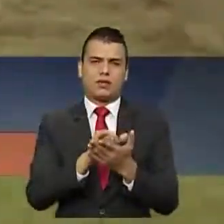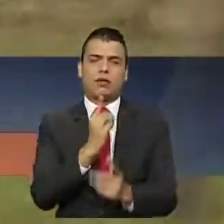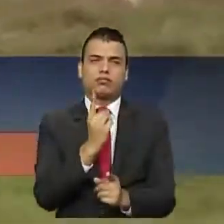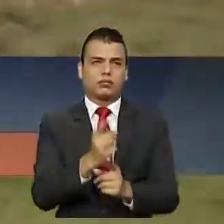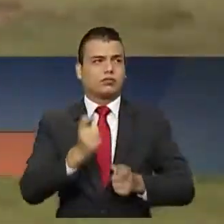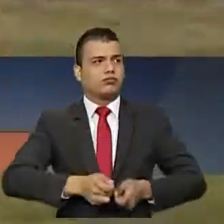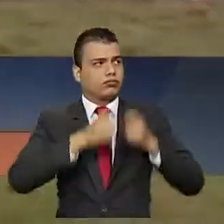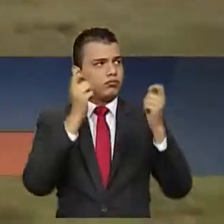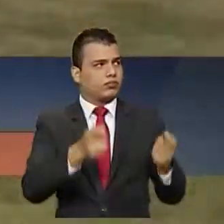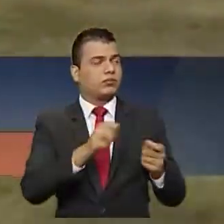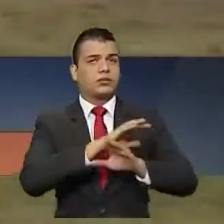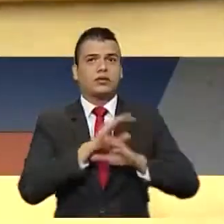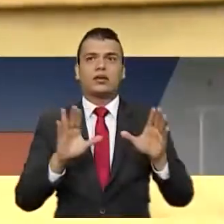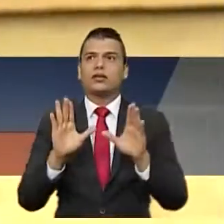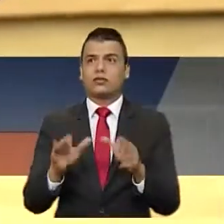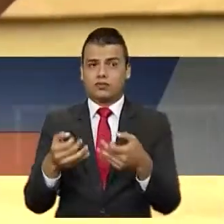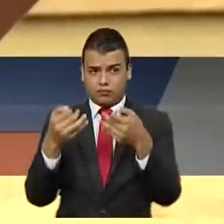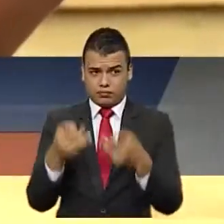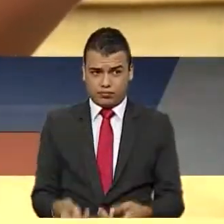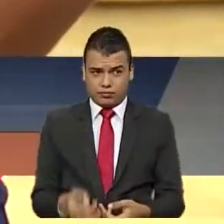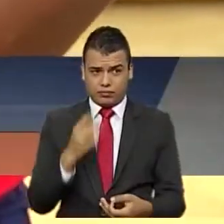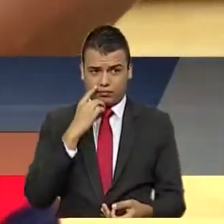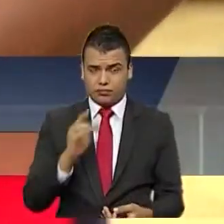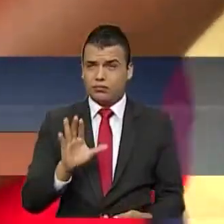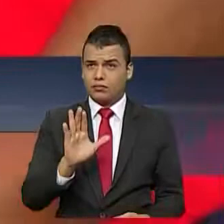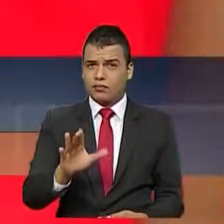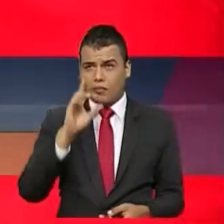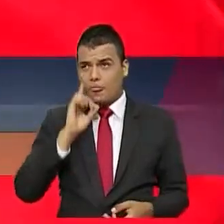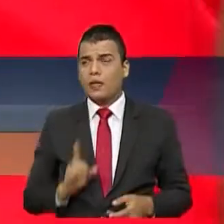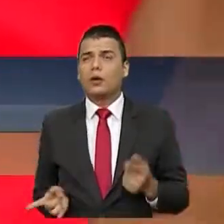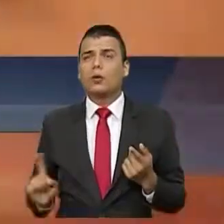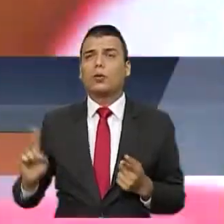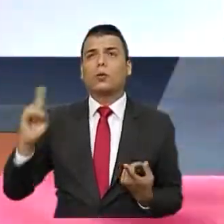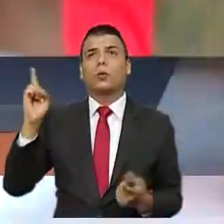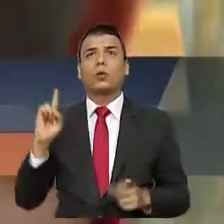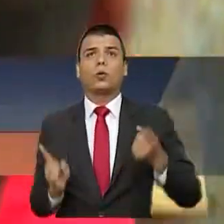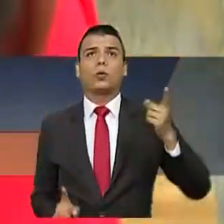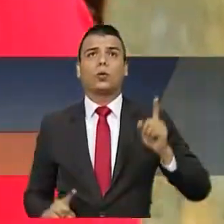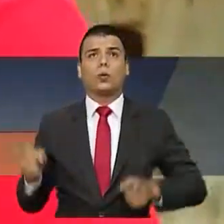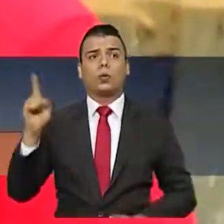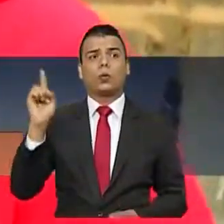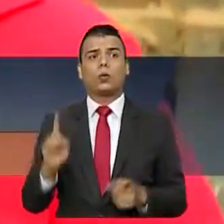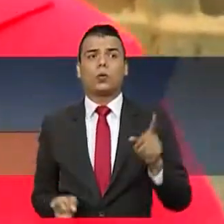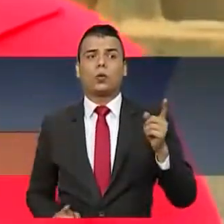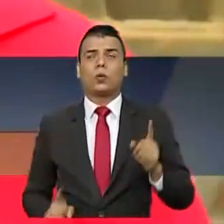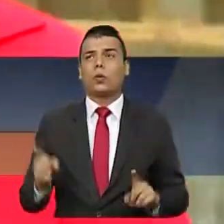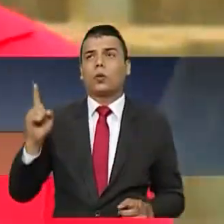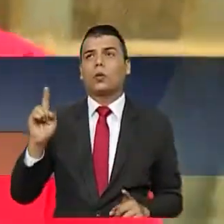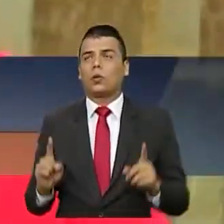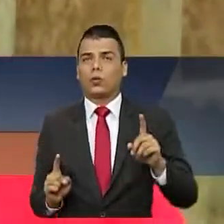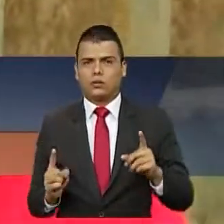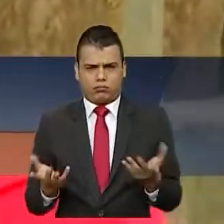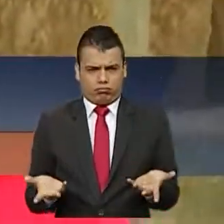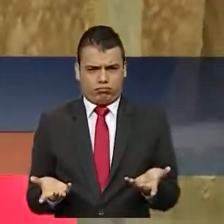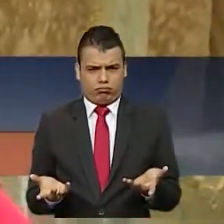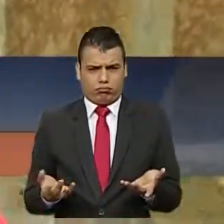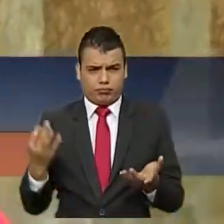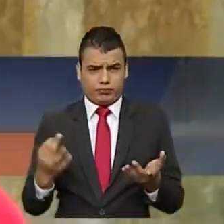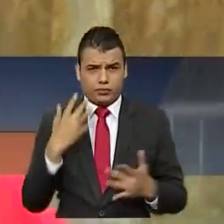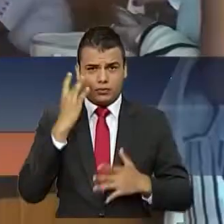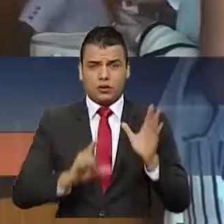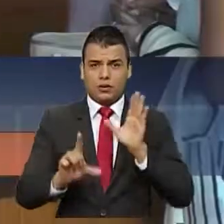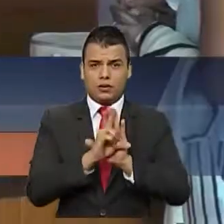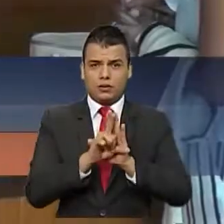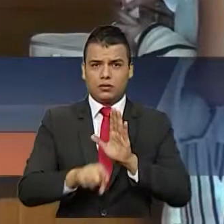la excusa no continúe siendo el único soporte ilegal que